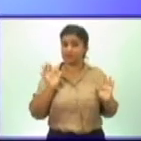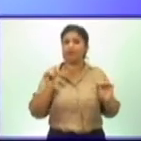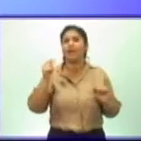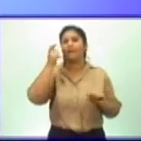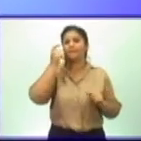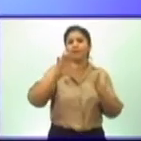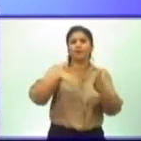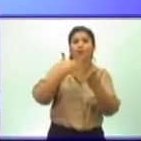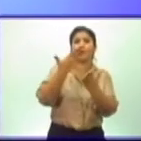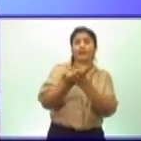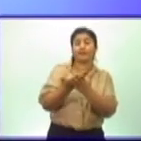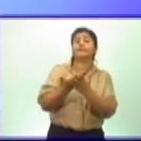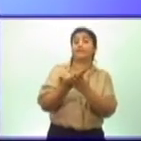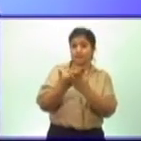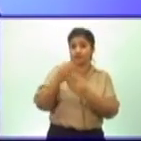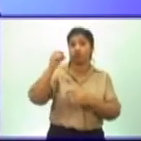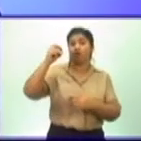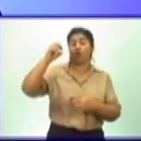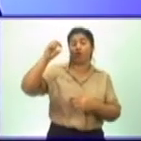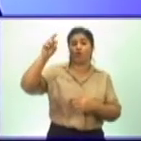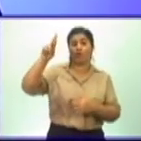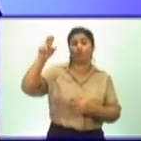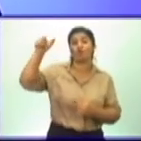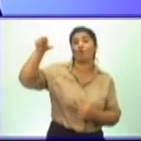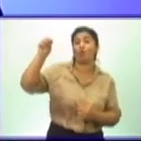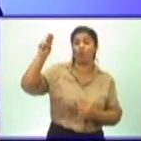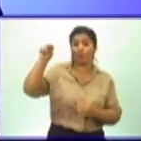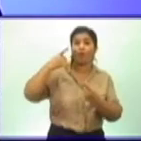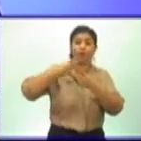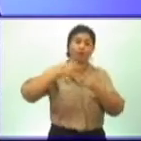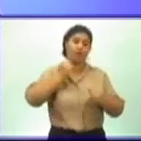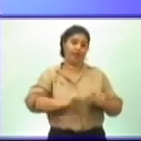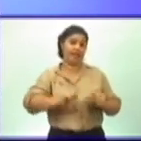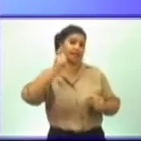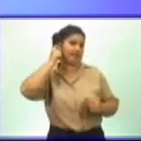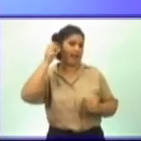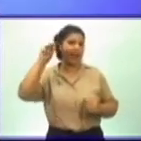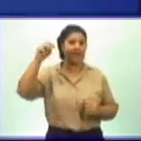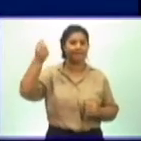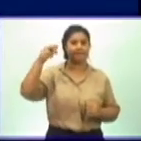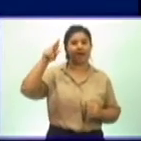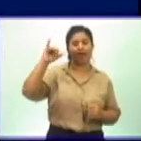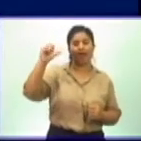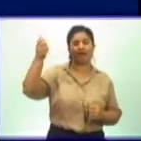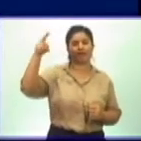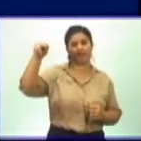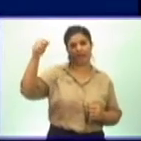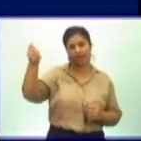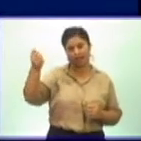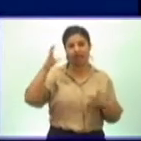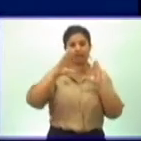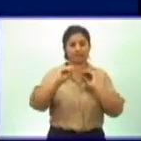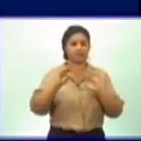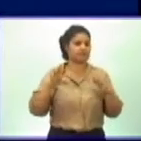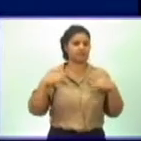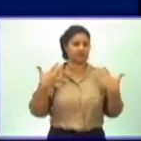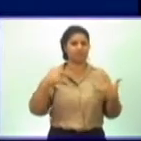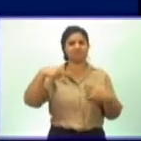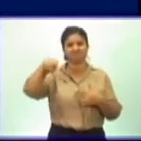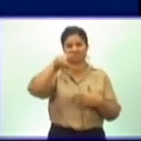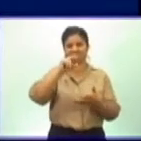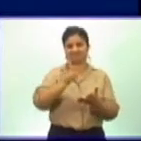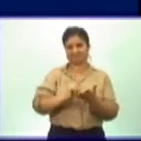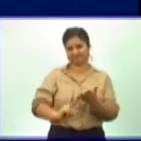su hija Mariana en una escena donde aparece solamente ellos dos en el escenario. Le dice, sí, pretendo, hija